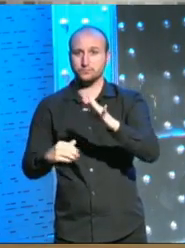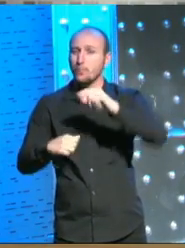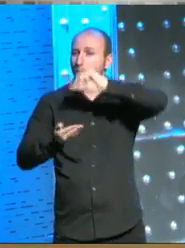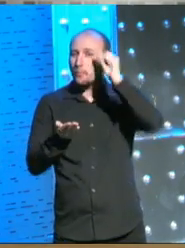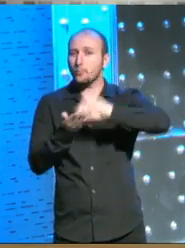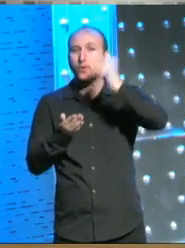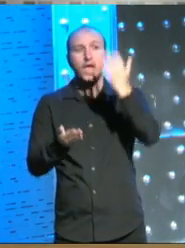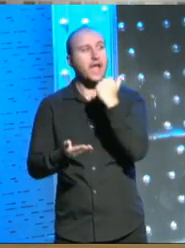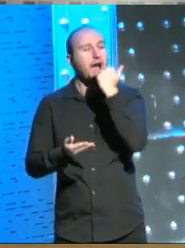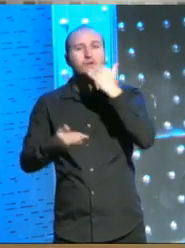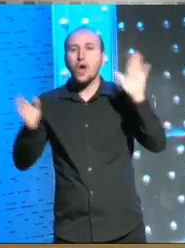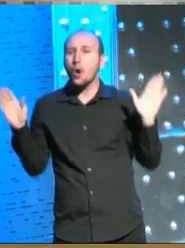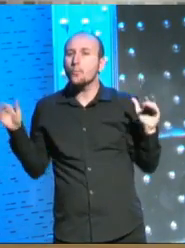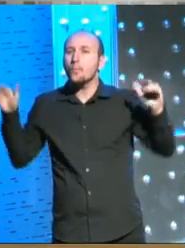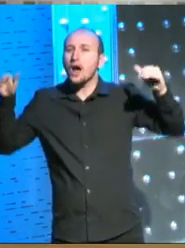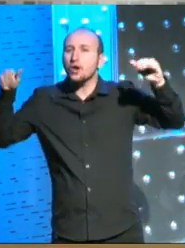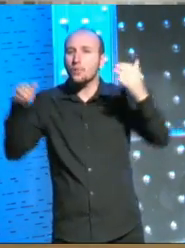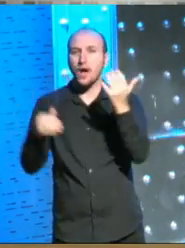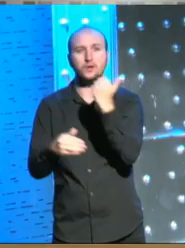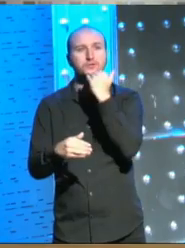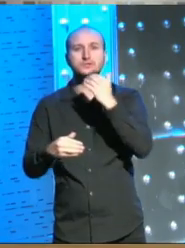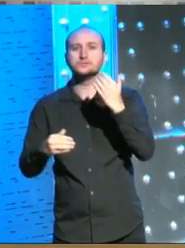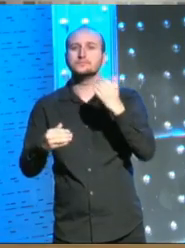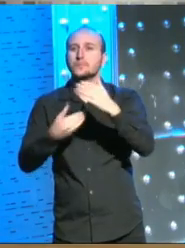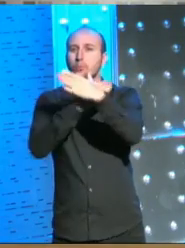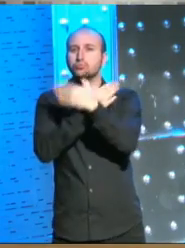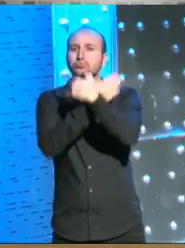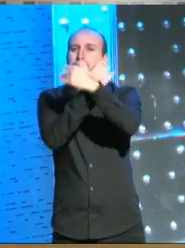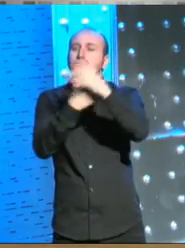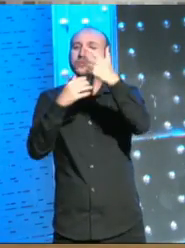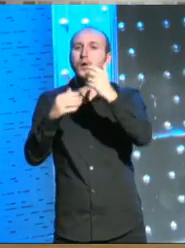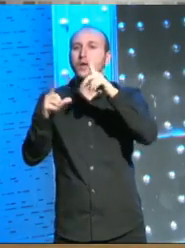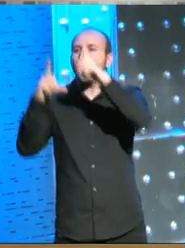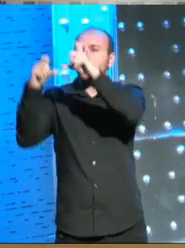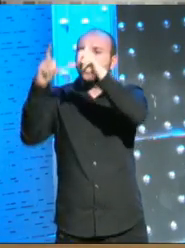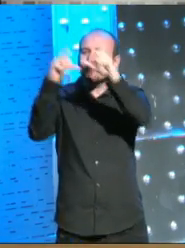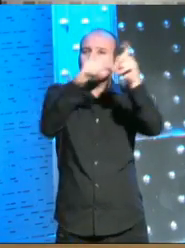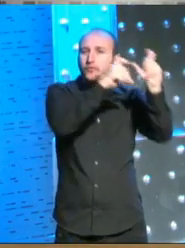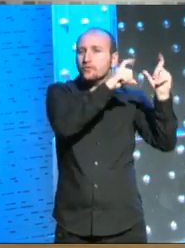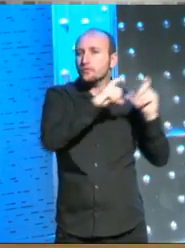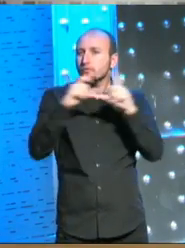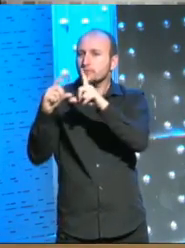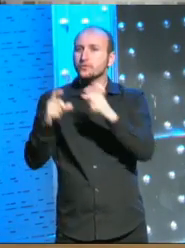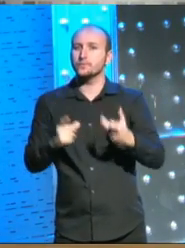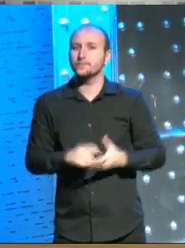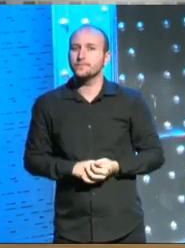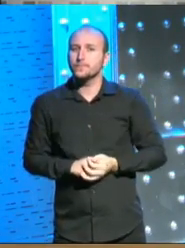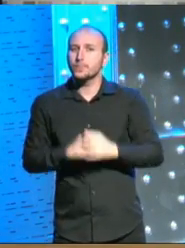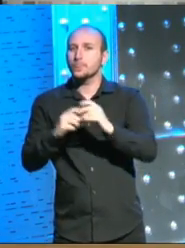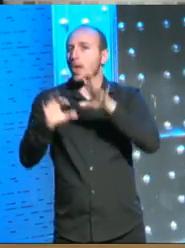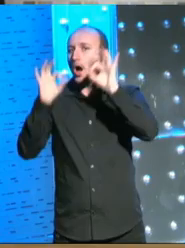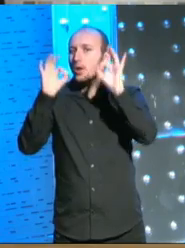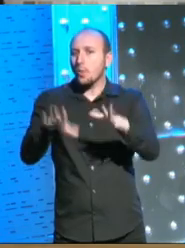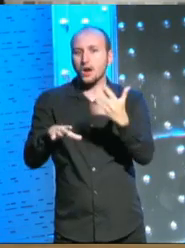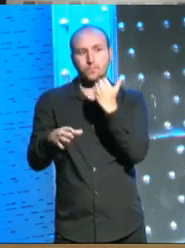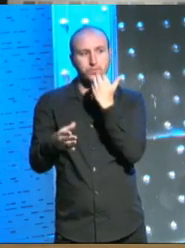paloma, de una gaviota, iba disparando, y cada disparo era una instantánea del vuelo de la gaviota, ¿no? De modo que el fusil fotográfico fue la